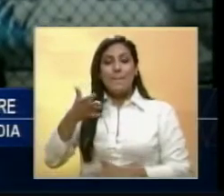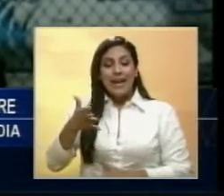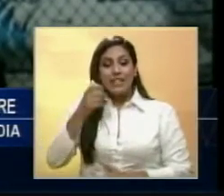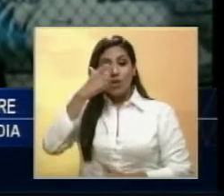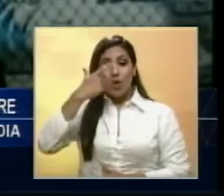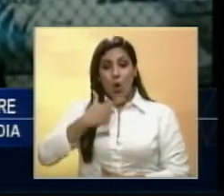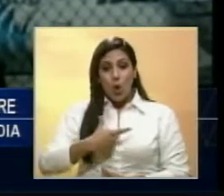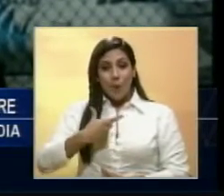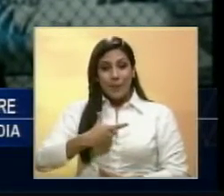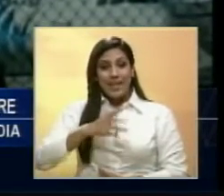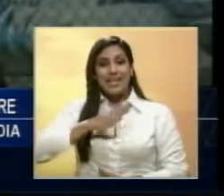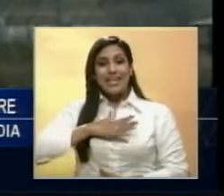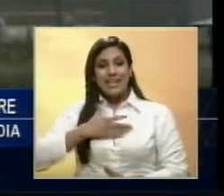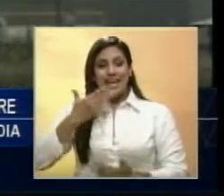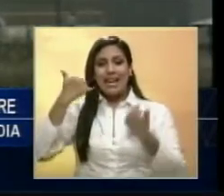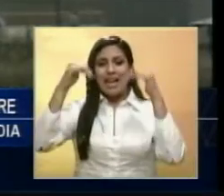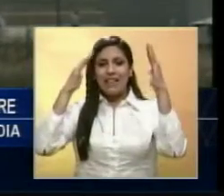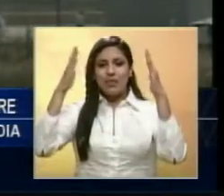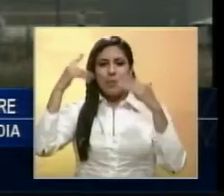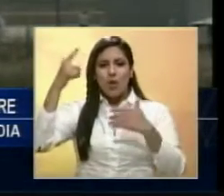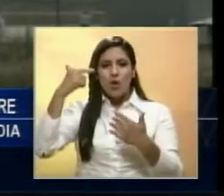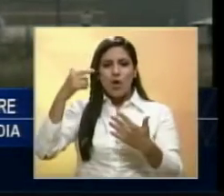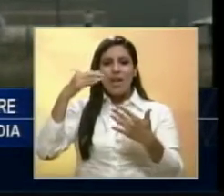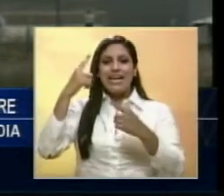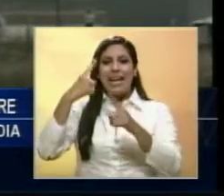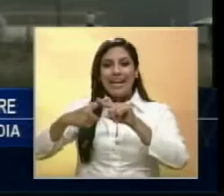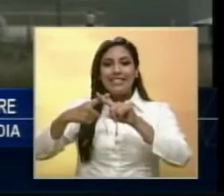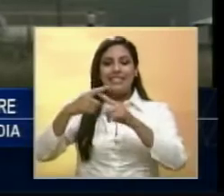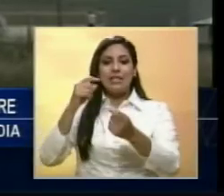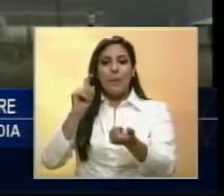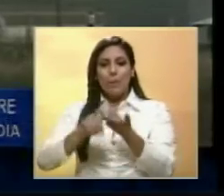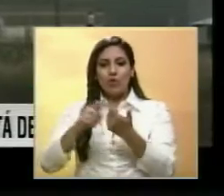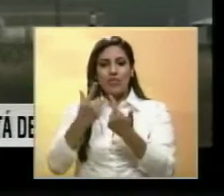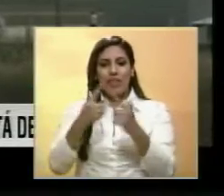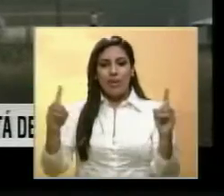que el individuo quería llamar la atención de su ex esposa.